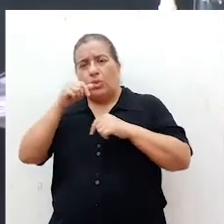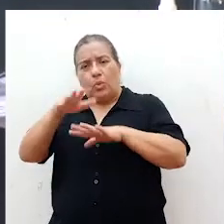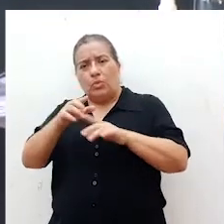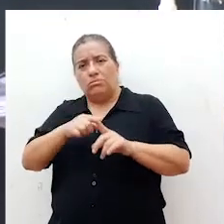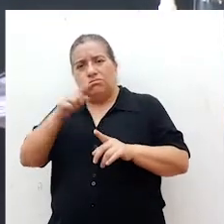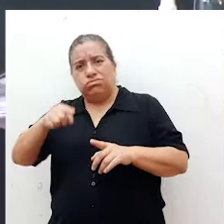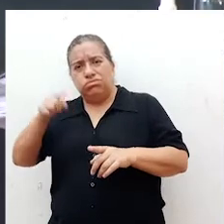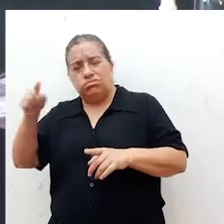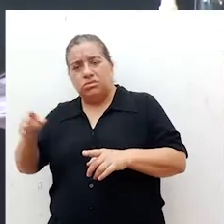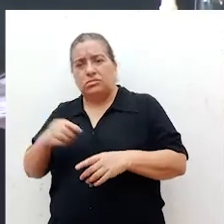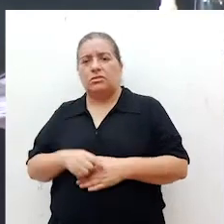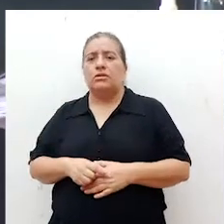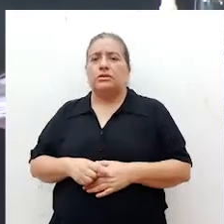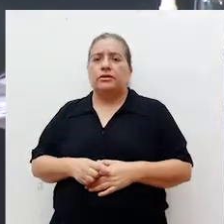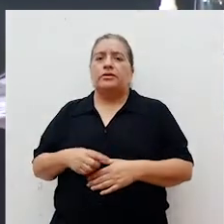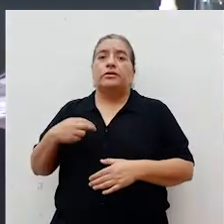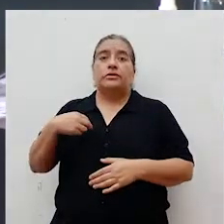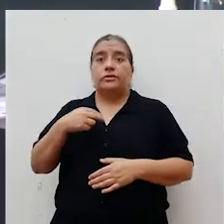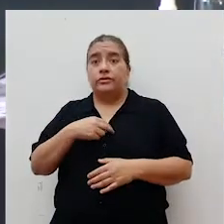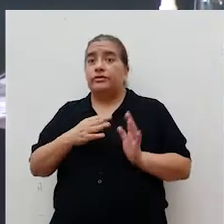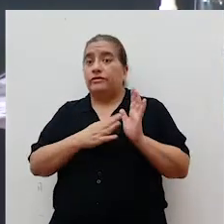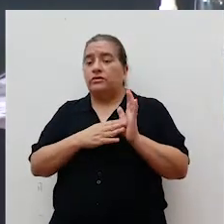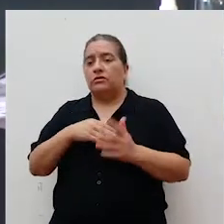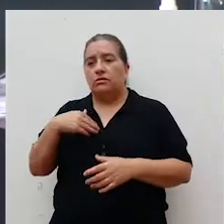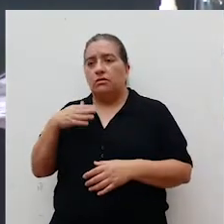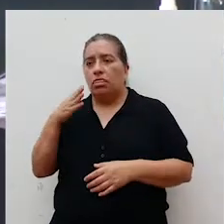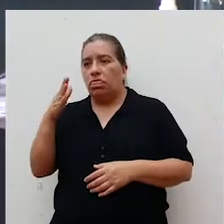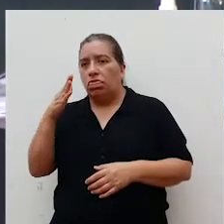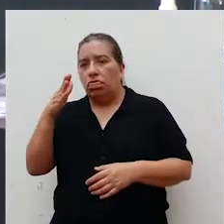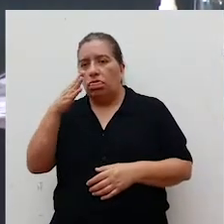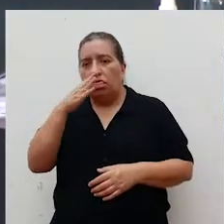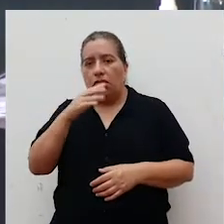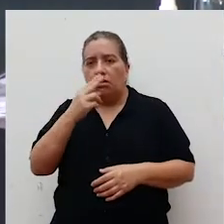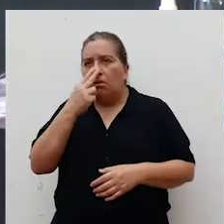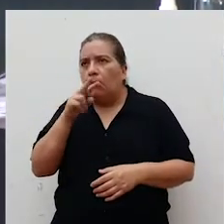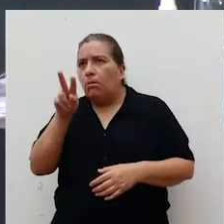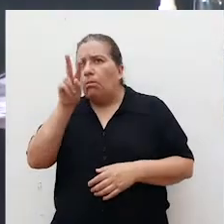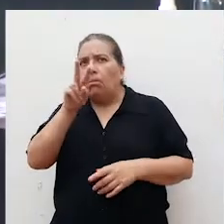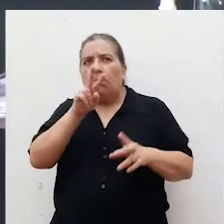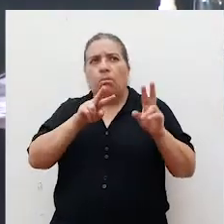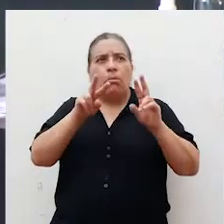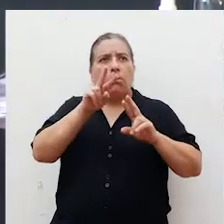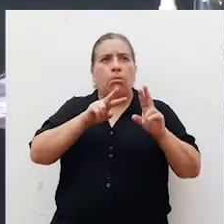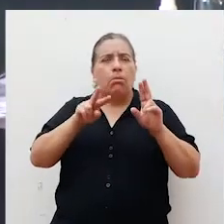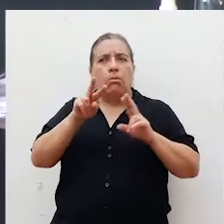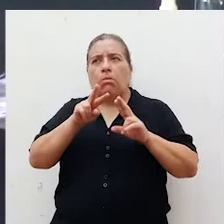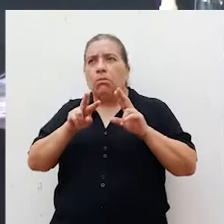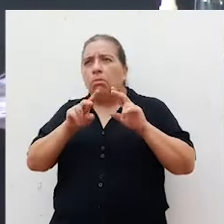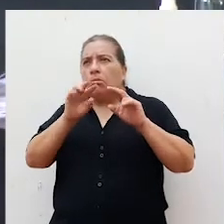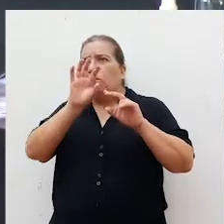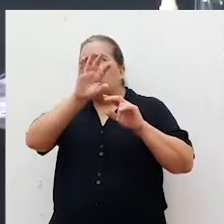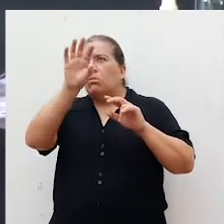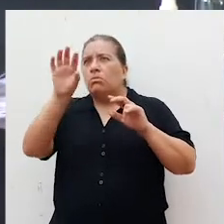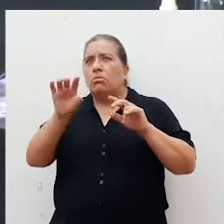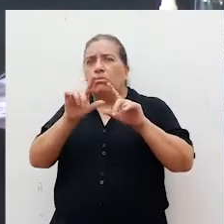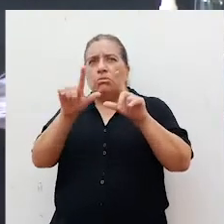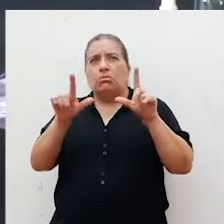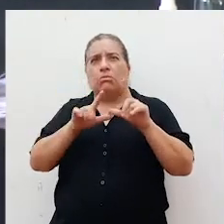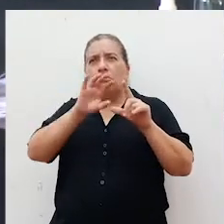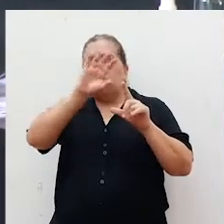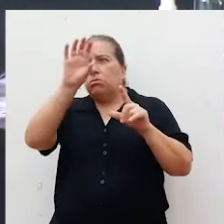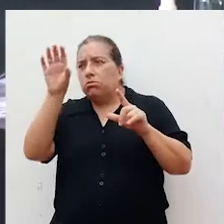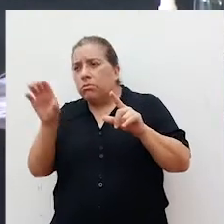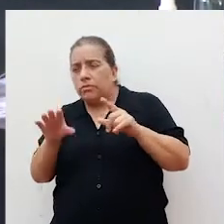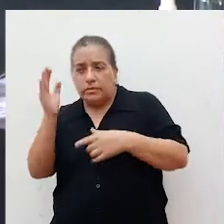del oxígeno en meses sucesivos, junio, julio, y nosotros hemos tenido como Defensoría del Pueblo que hacer un mapa del